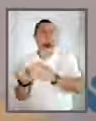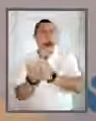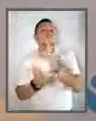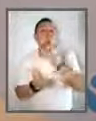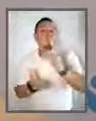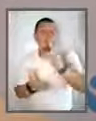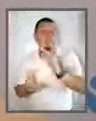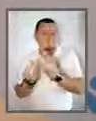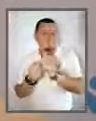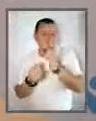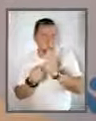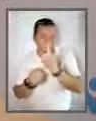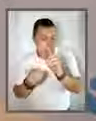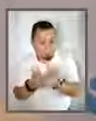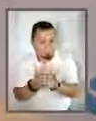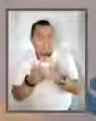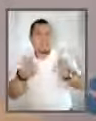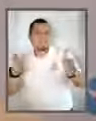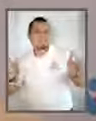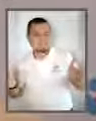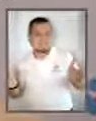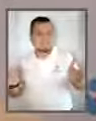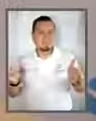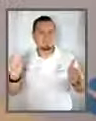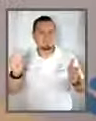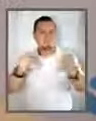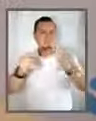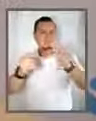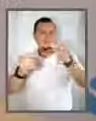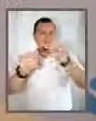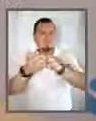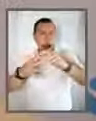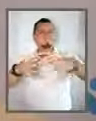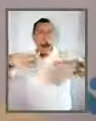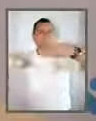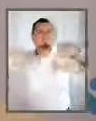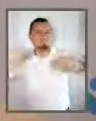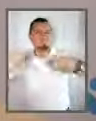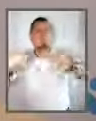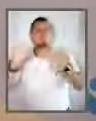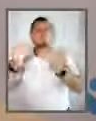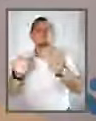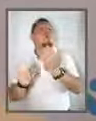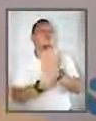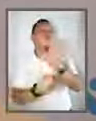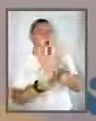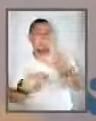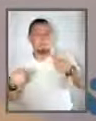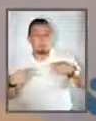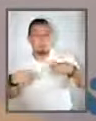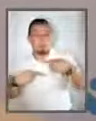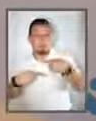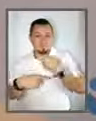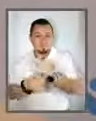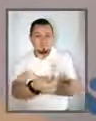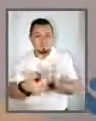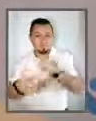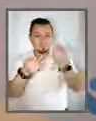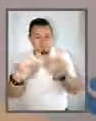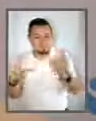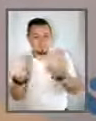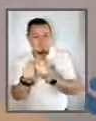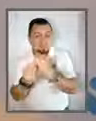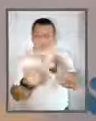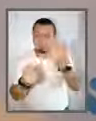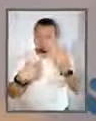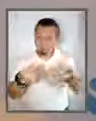pruebas. Después se fue ampliando el espectro de a quién tomarle pruebas. Hoy la definición operativa es